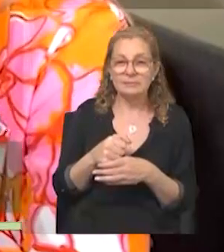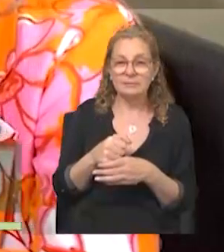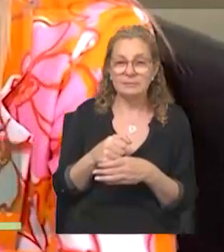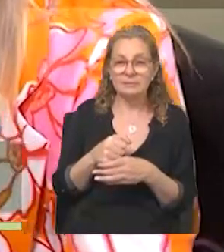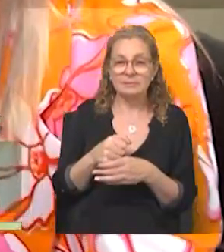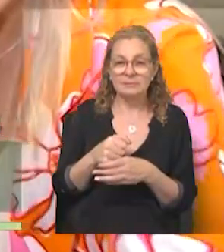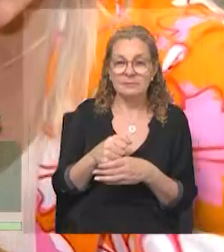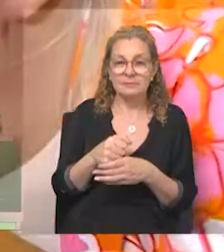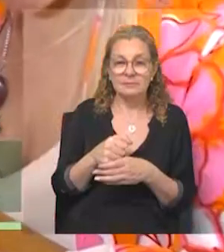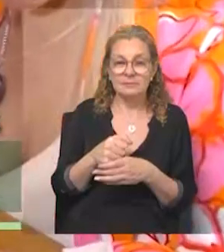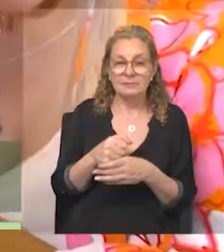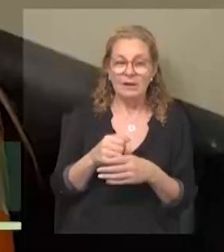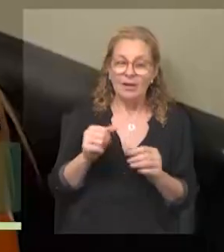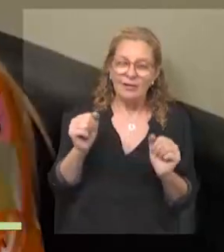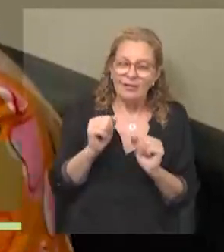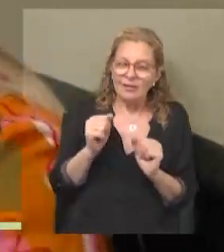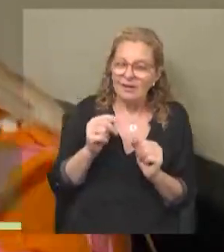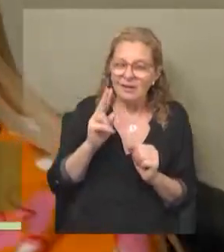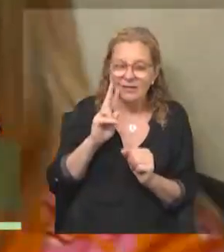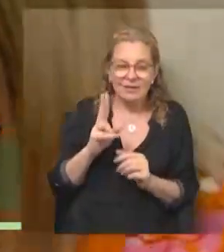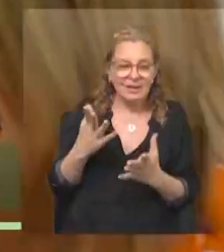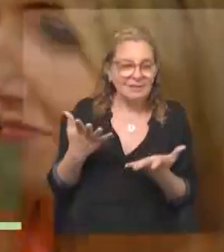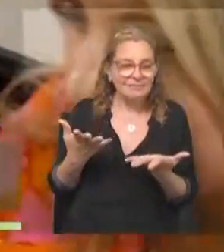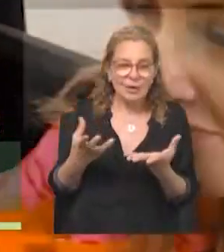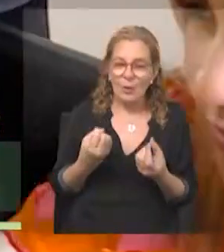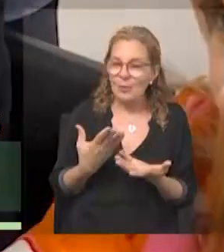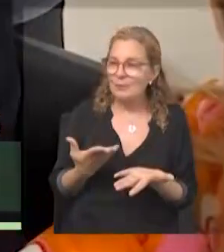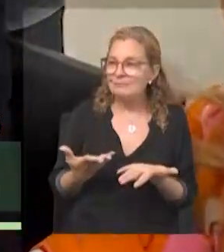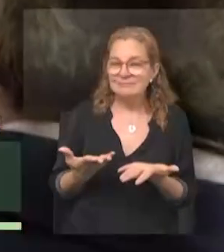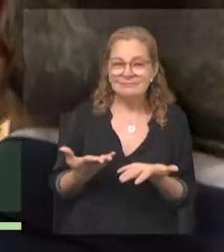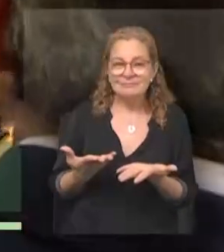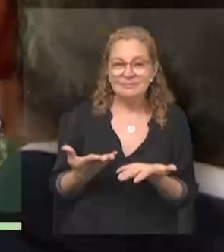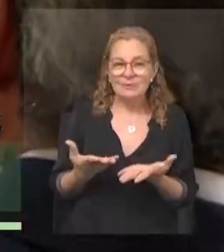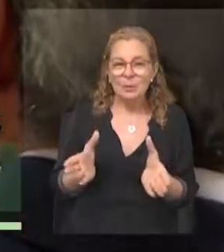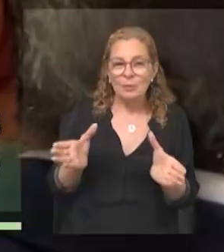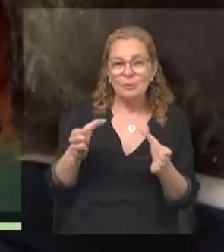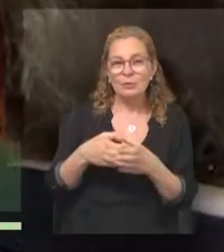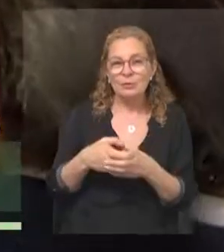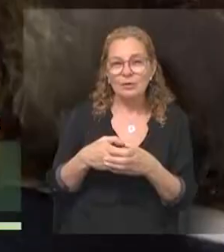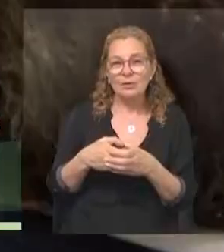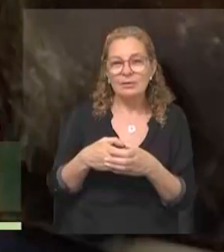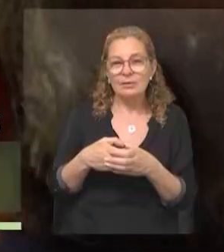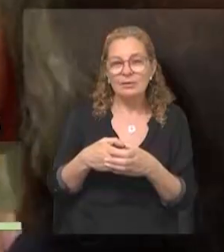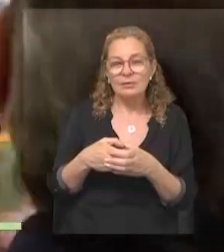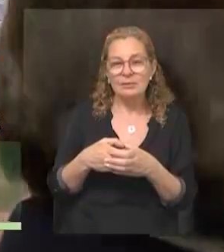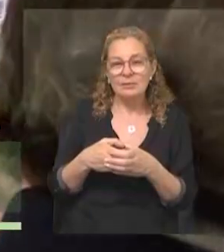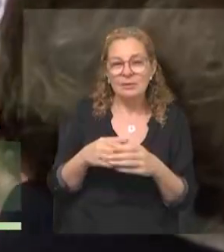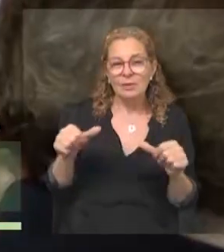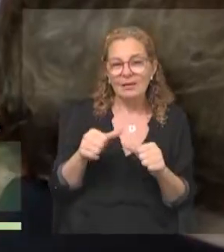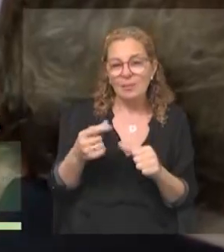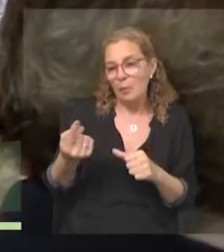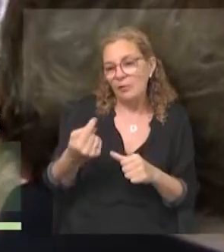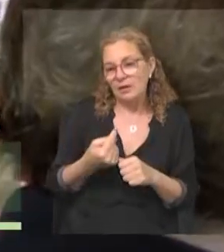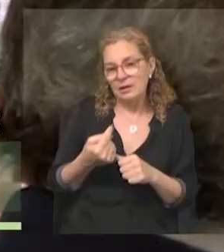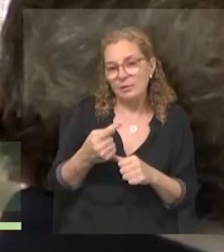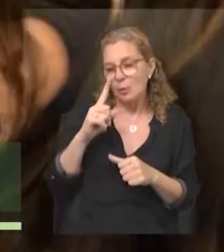donde fue fría fue como una reunión la hacemos por cumplir fue